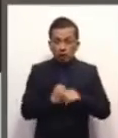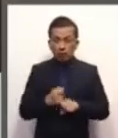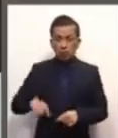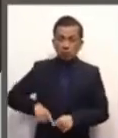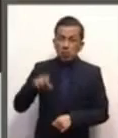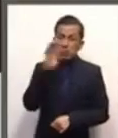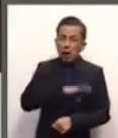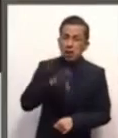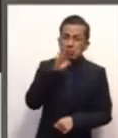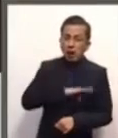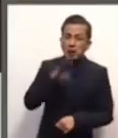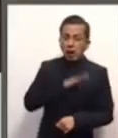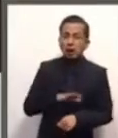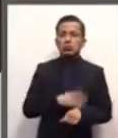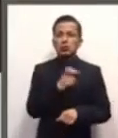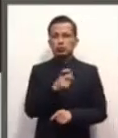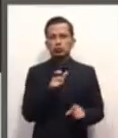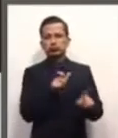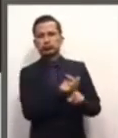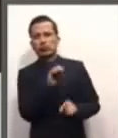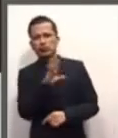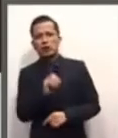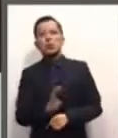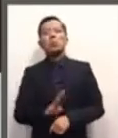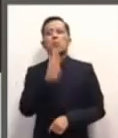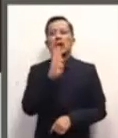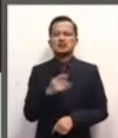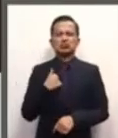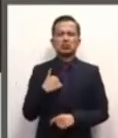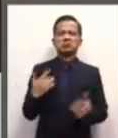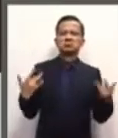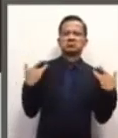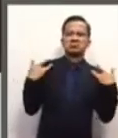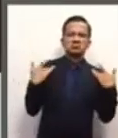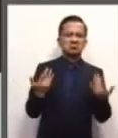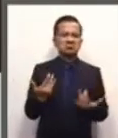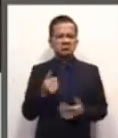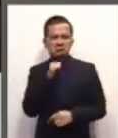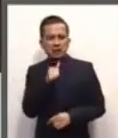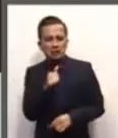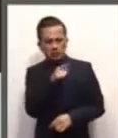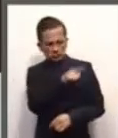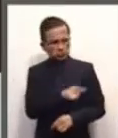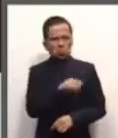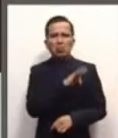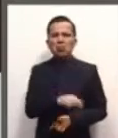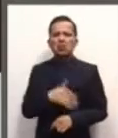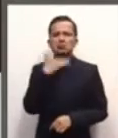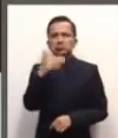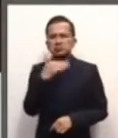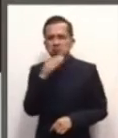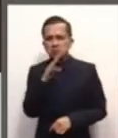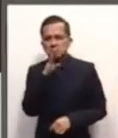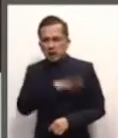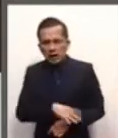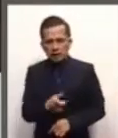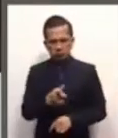fuero constitucional una moneda de cambio para tener impunidad en sus malos y corruptos